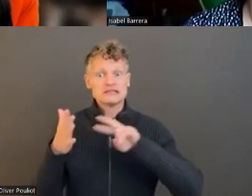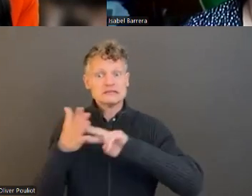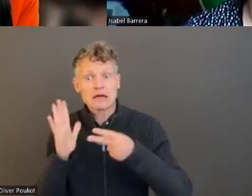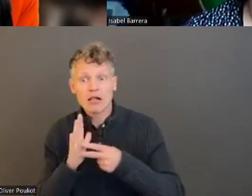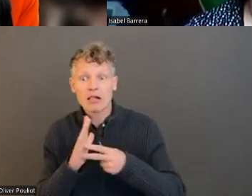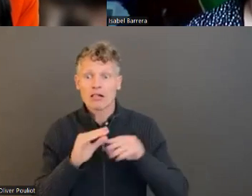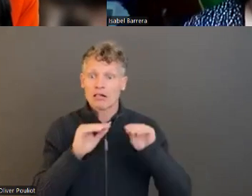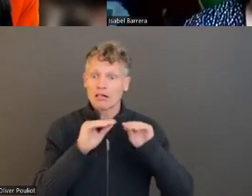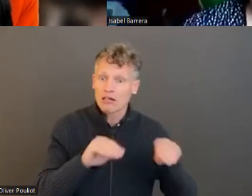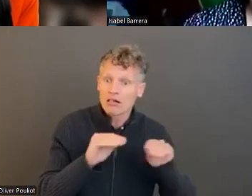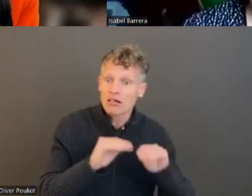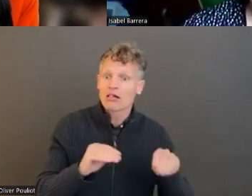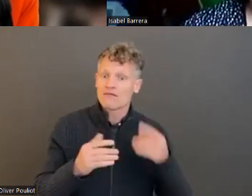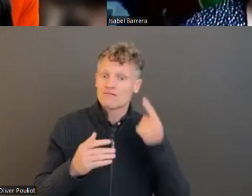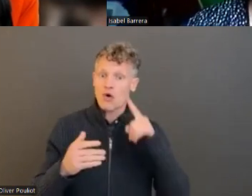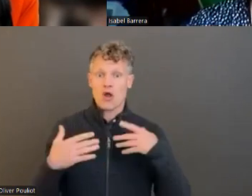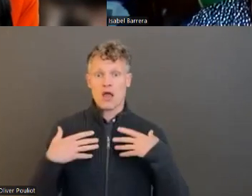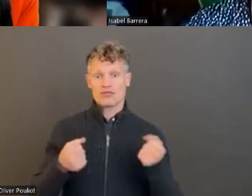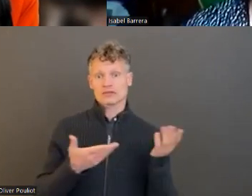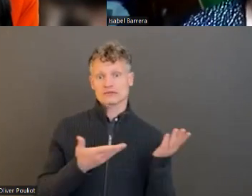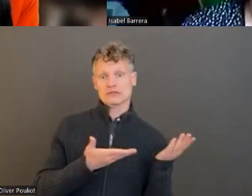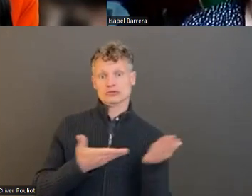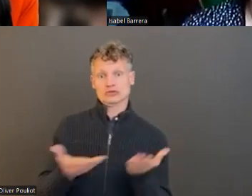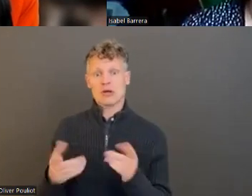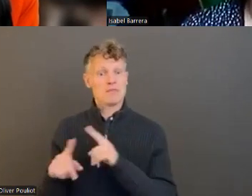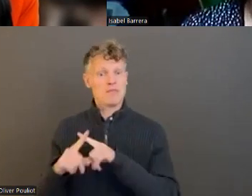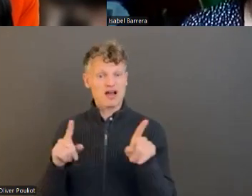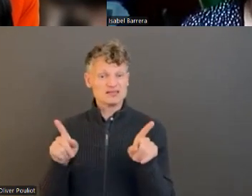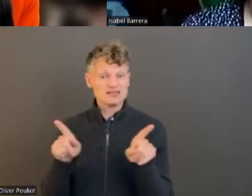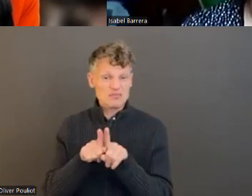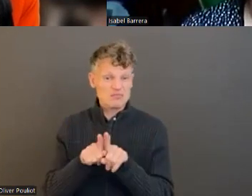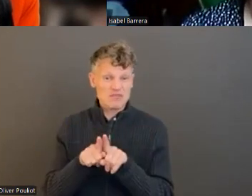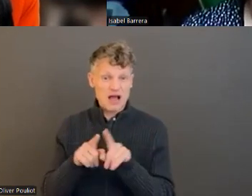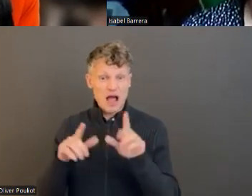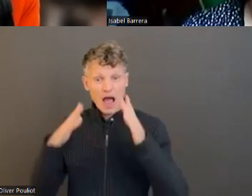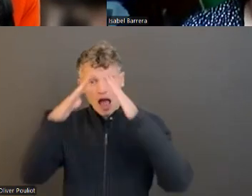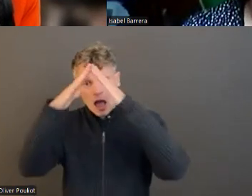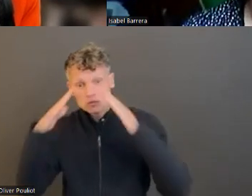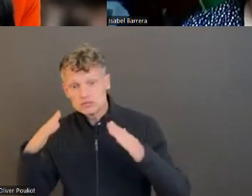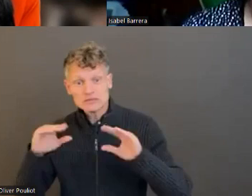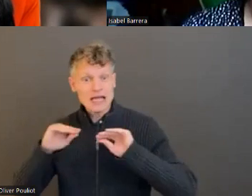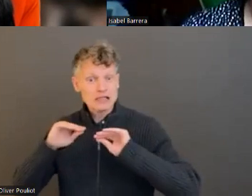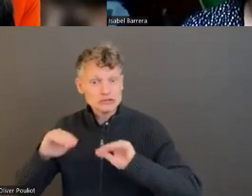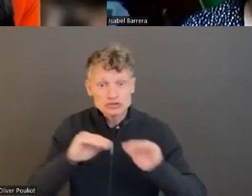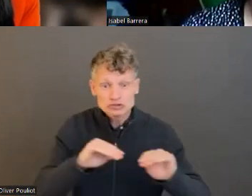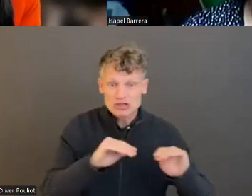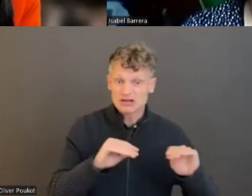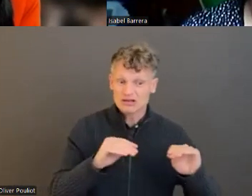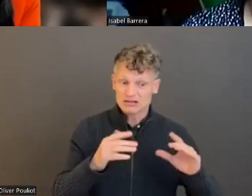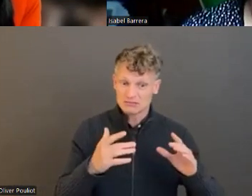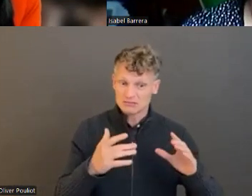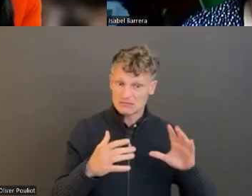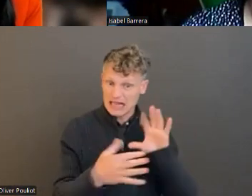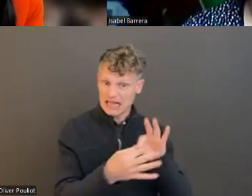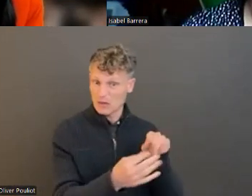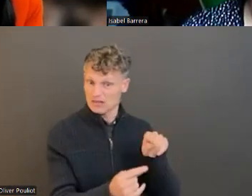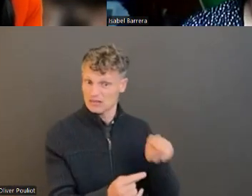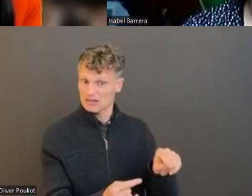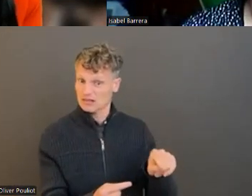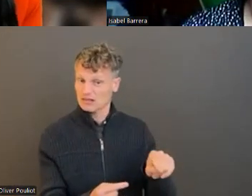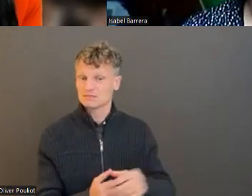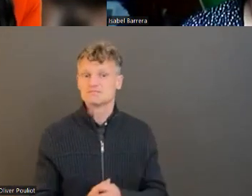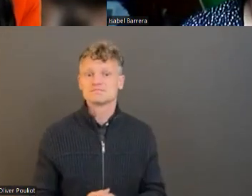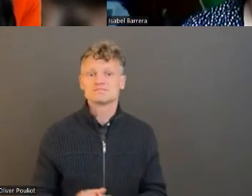No sé si quieren, bueno, puedo decir algo yo y después el equipo de Chile, ¿no? Eh, bueno, sin duda,